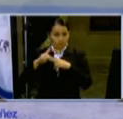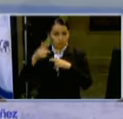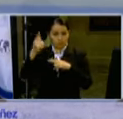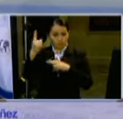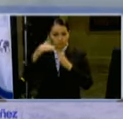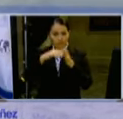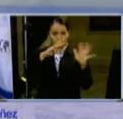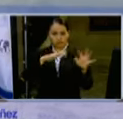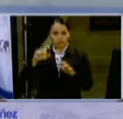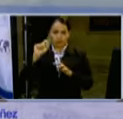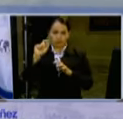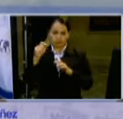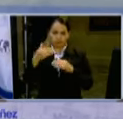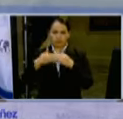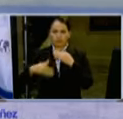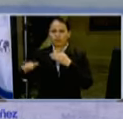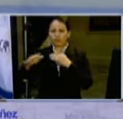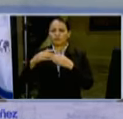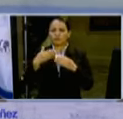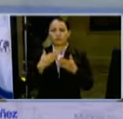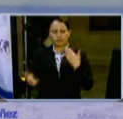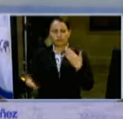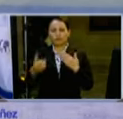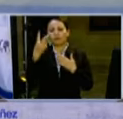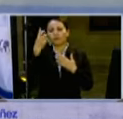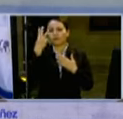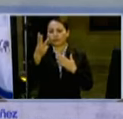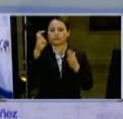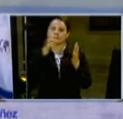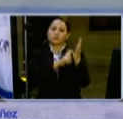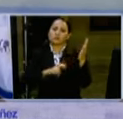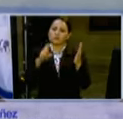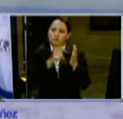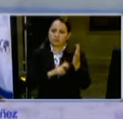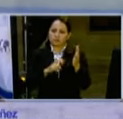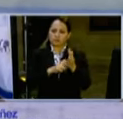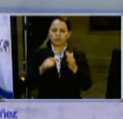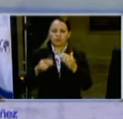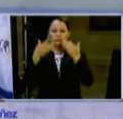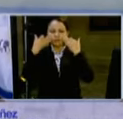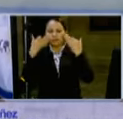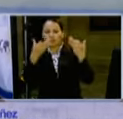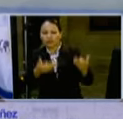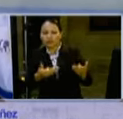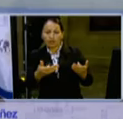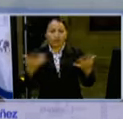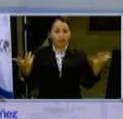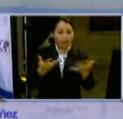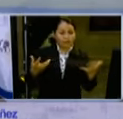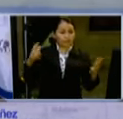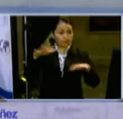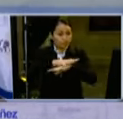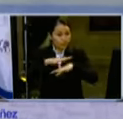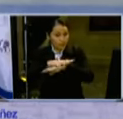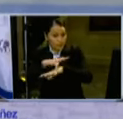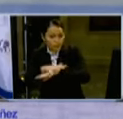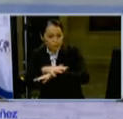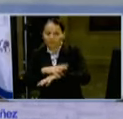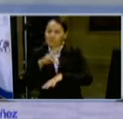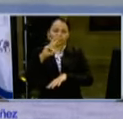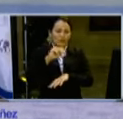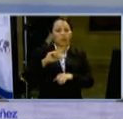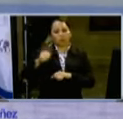fecha solo 3 reformas. Esto para demostrar que la política exterior no ha tenido un dinamismo que sí ha tenido el